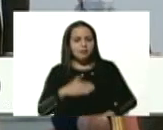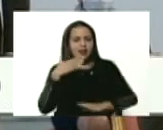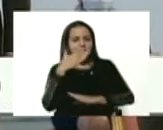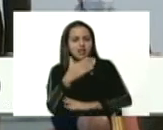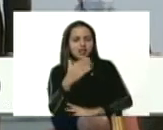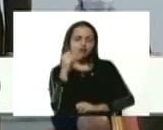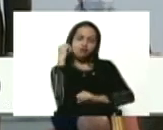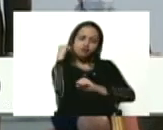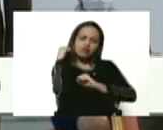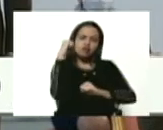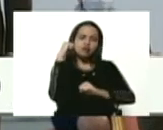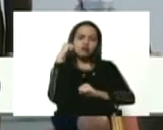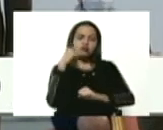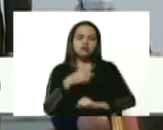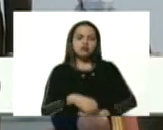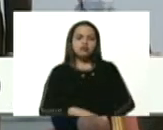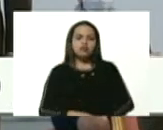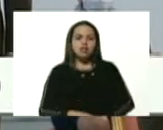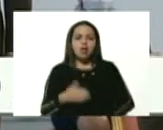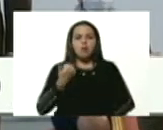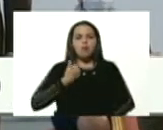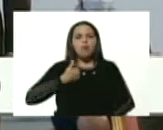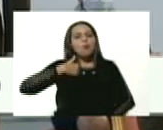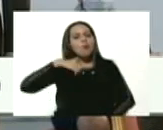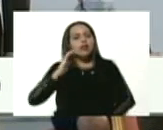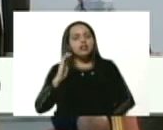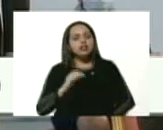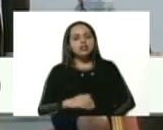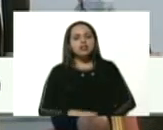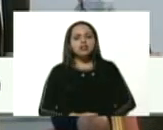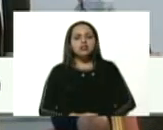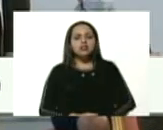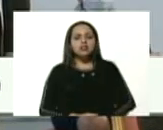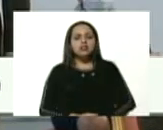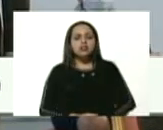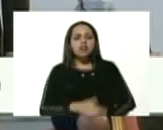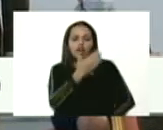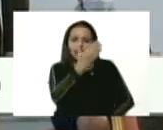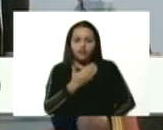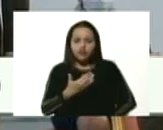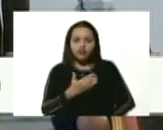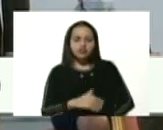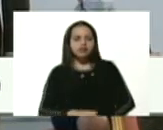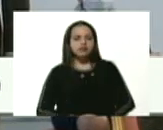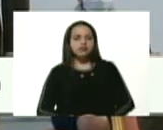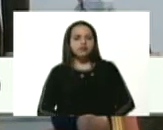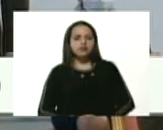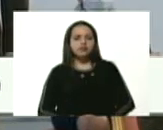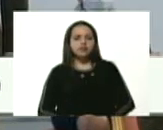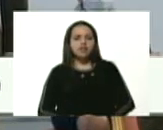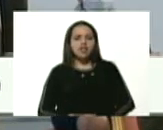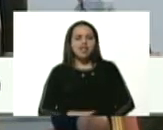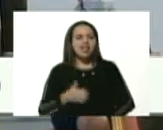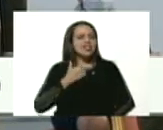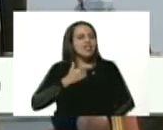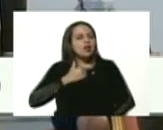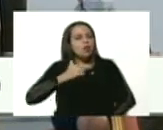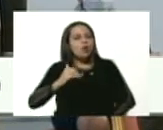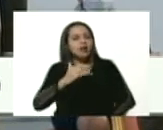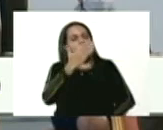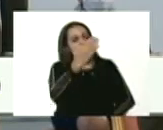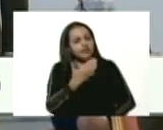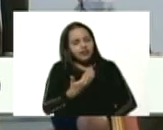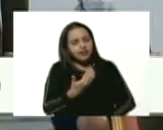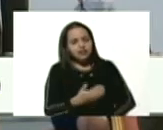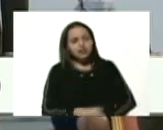airosos de cualquier escenario que nos toque. De cualquier escenario que nos